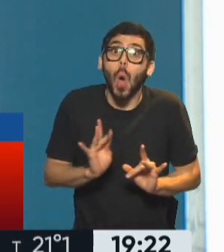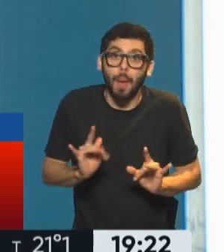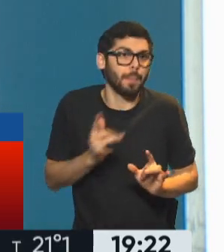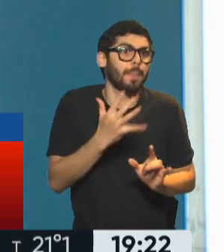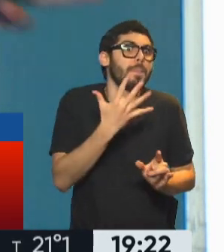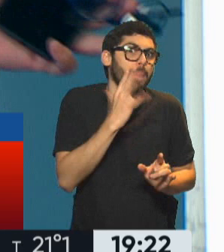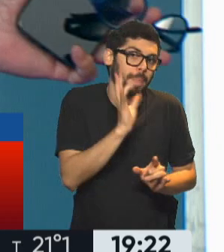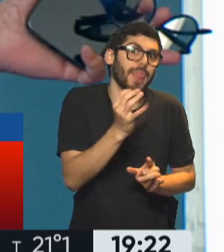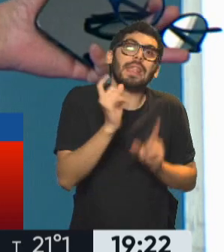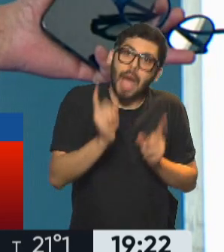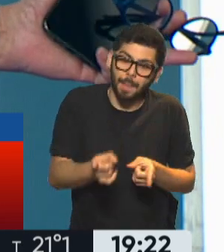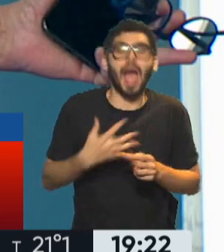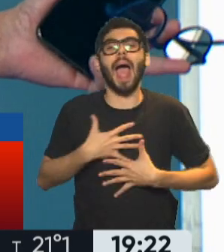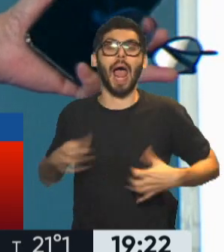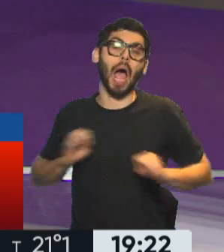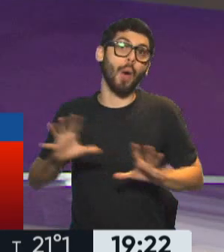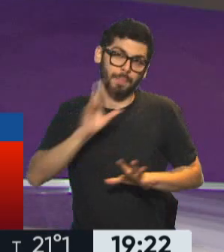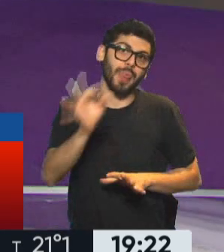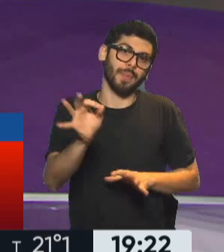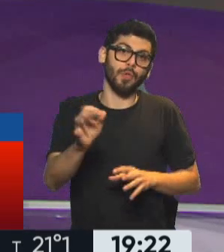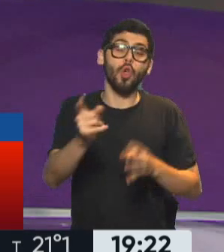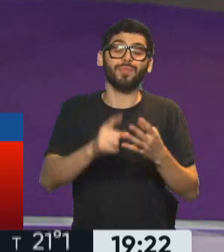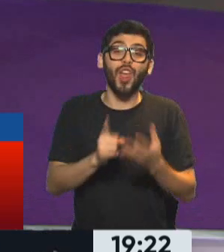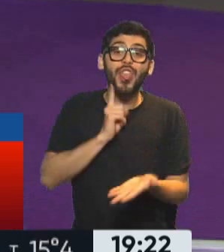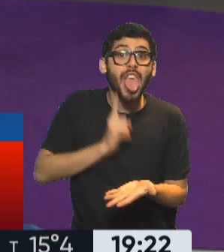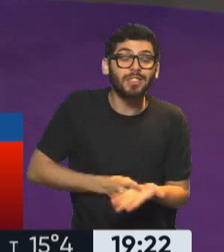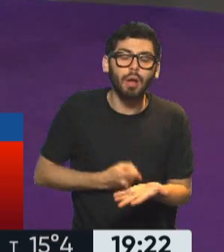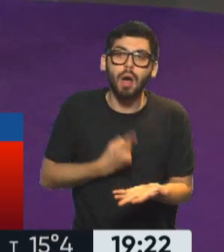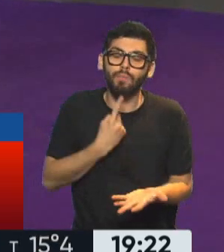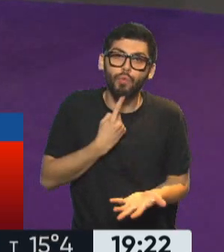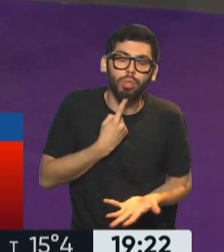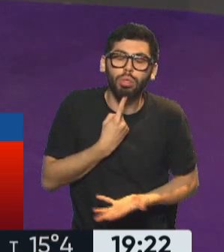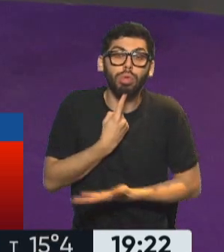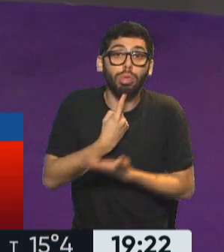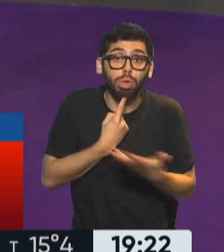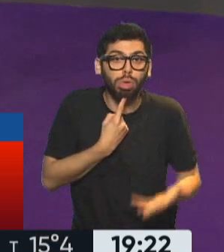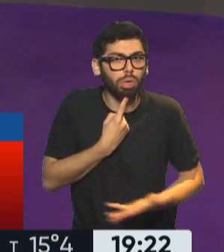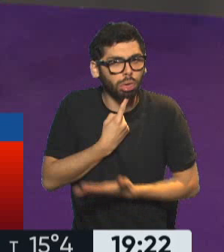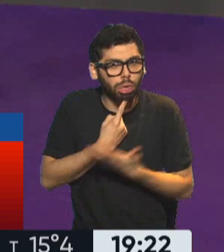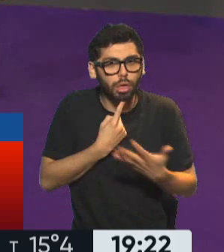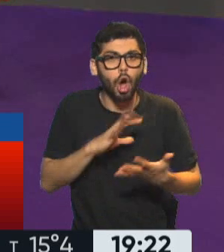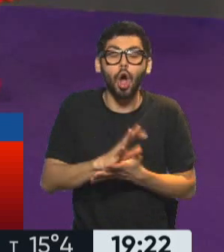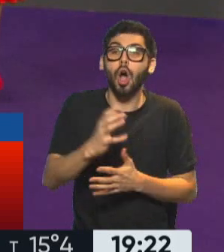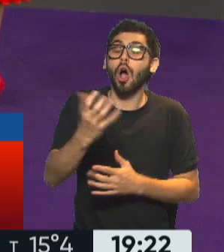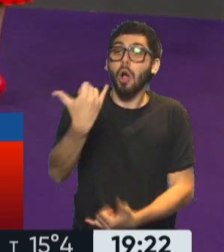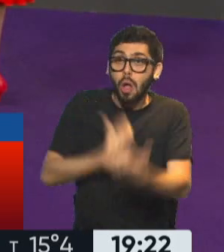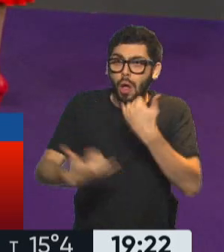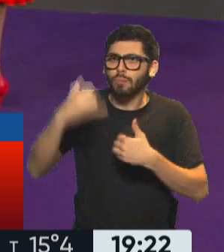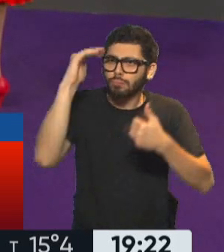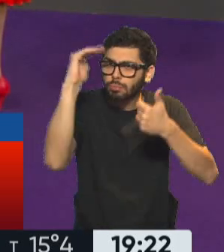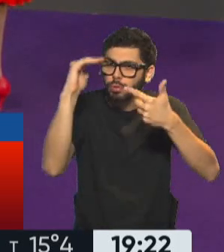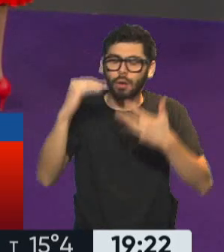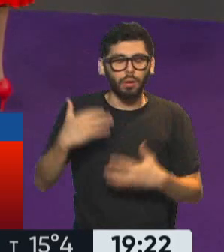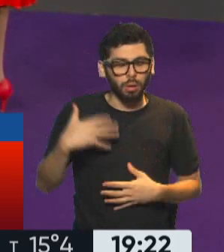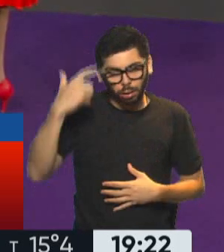se ve más. Problemas para tomar decisiones, para planificar, para comprender instrucciones que uno le da, ¿sí?